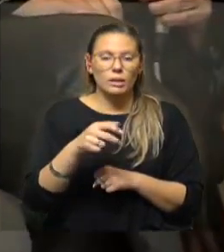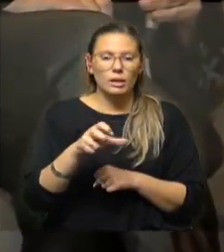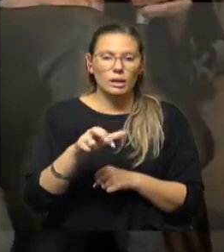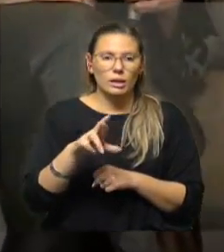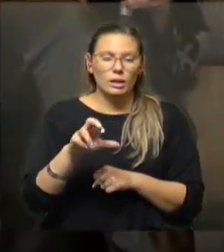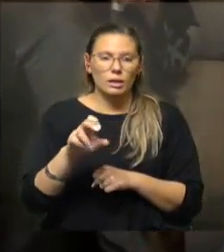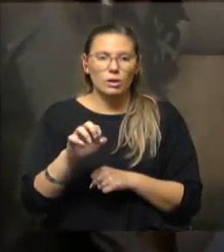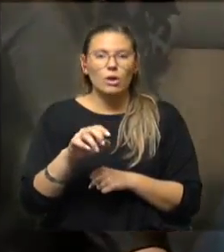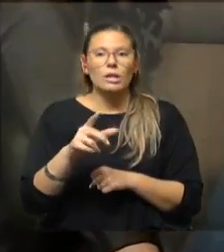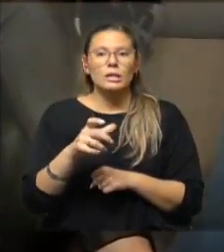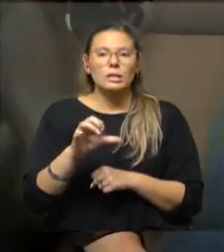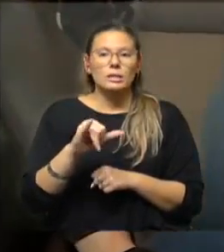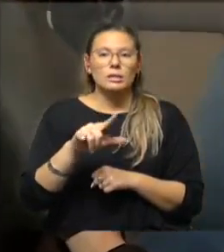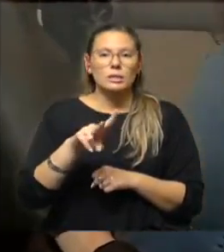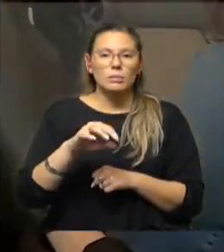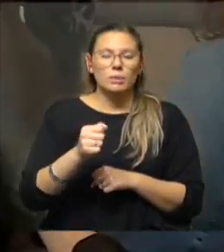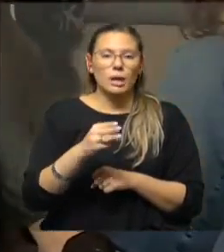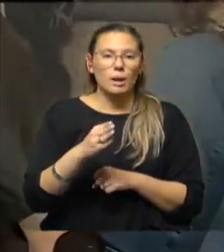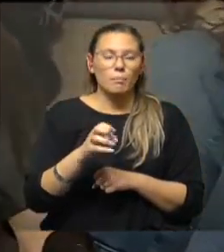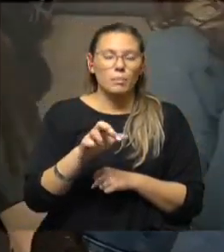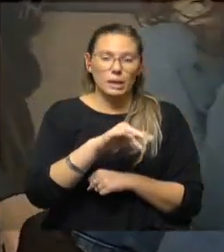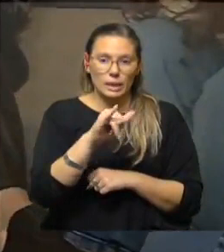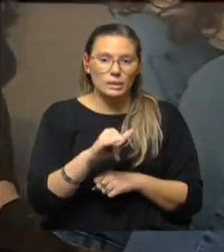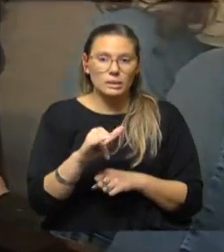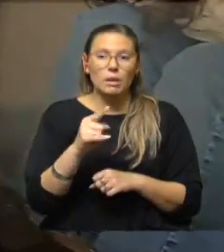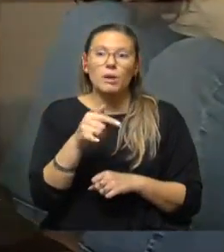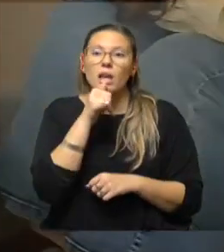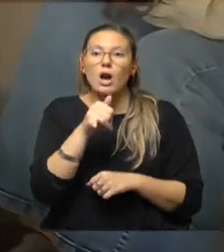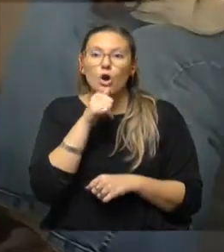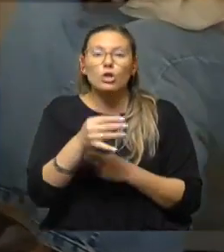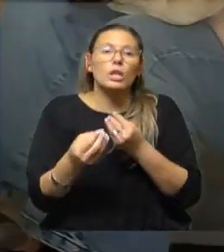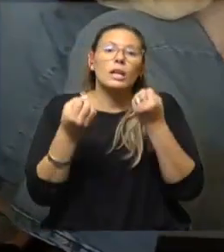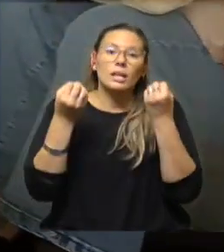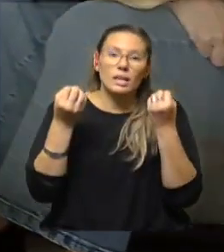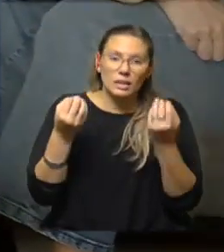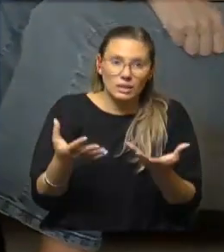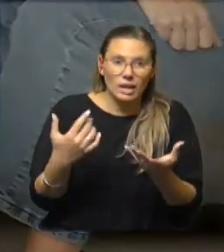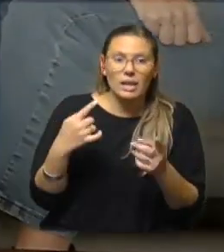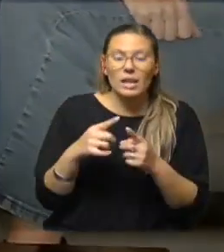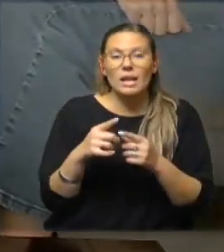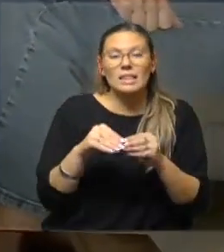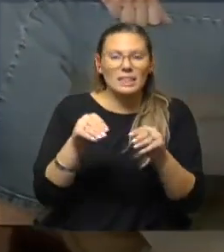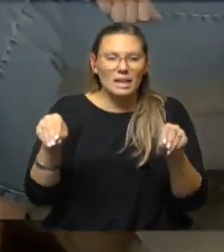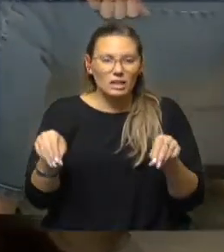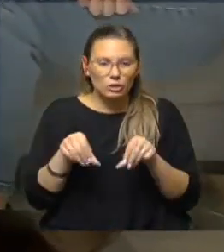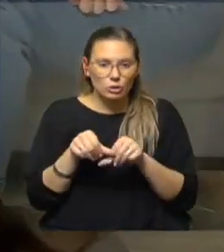Silvia Pérez Cruz, que bueno, me van a contar un poquito cómo se viene este ciclo